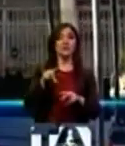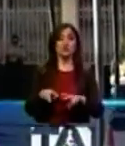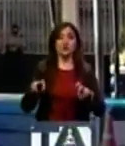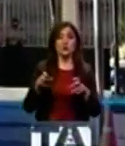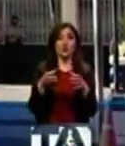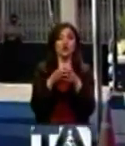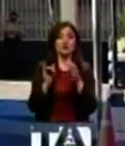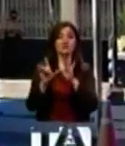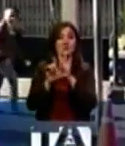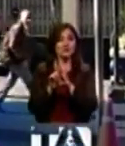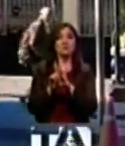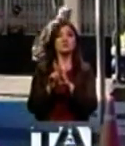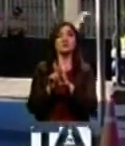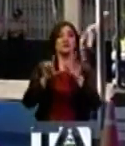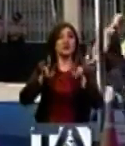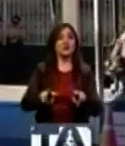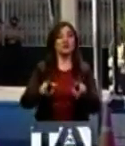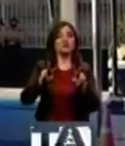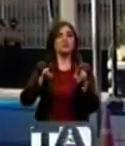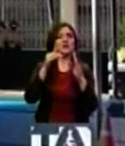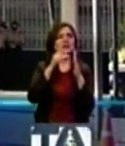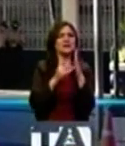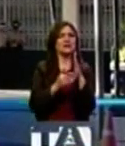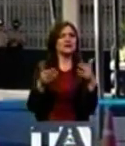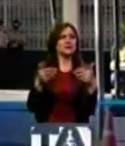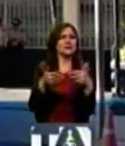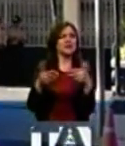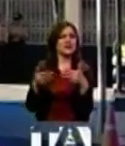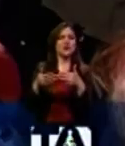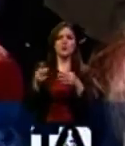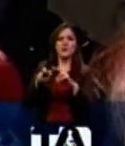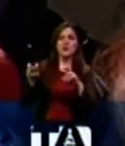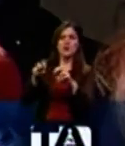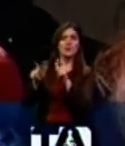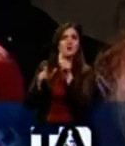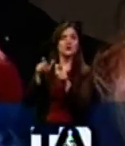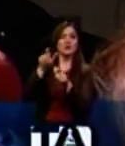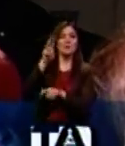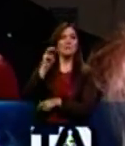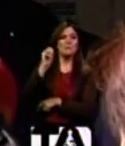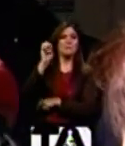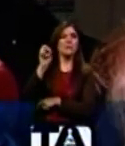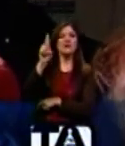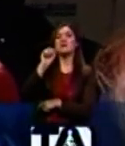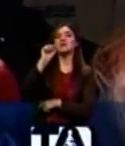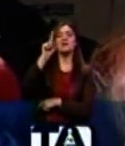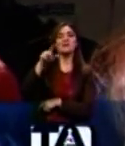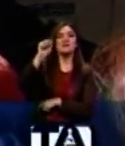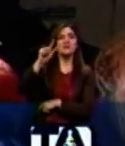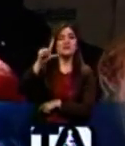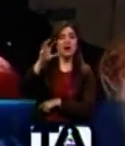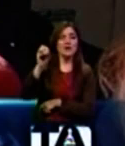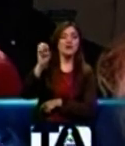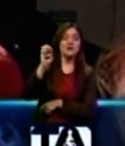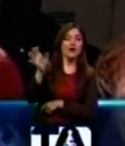investigue asociación ilícita, sino que además se amplíe la lista de los delitos y los indagados. Merizalde, me refiero a Wilson Pastor, me refiero a